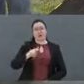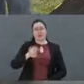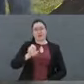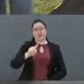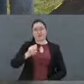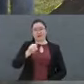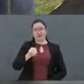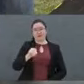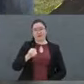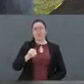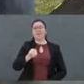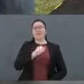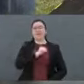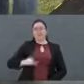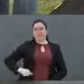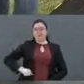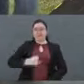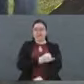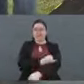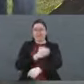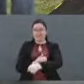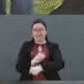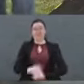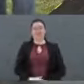Martínez, alcalde de Iztacalco.